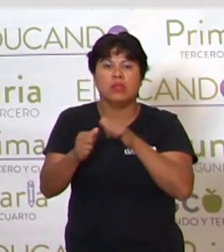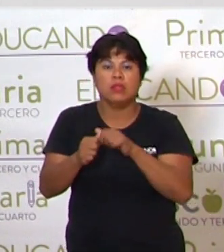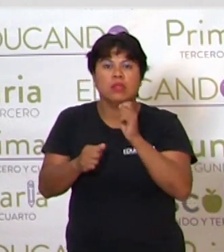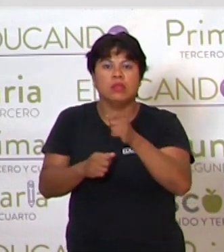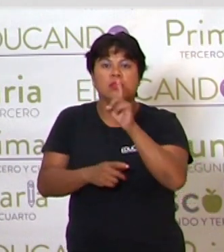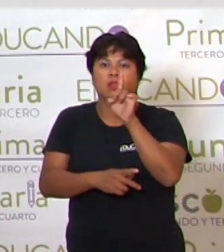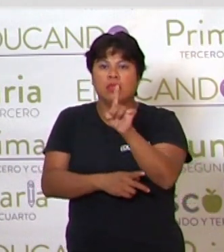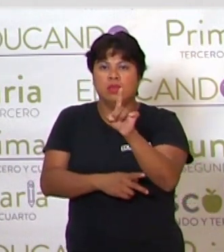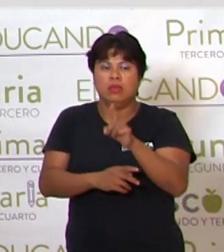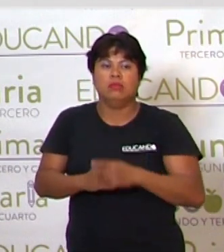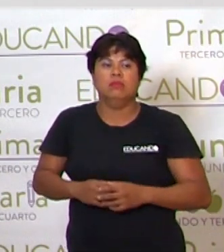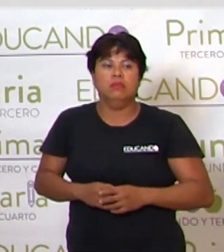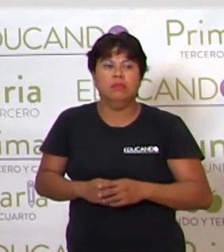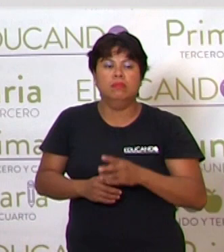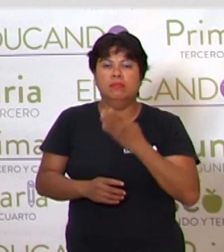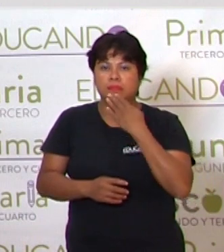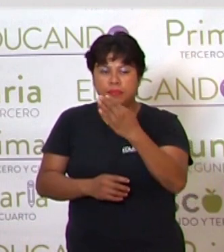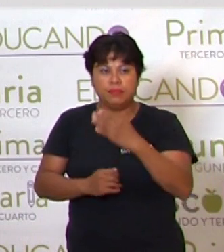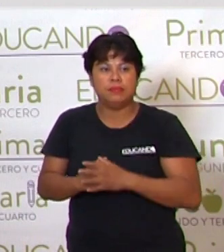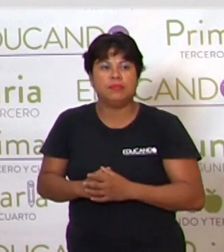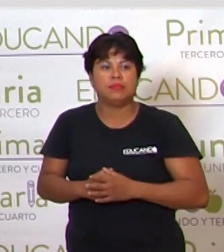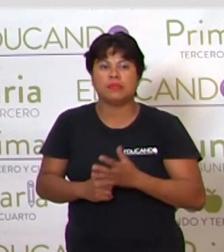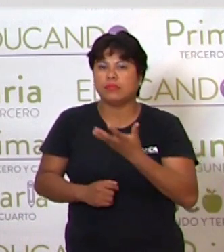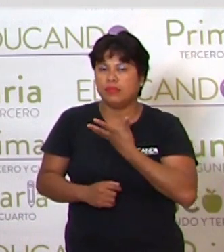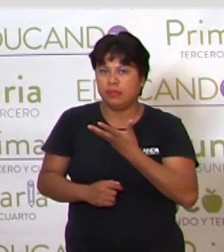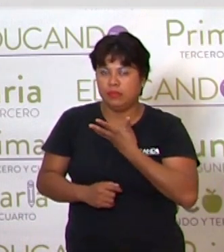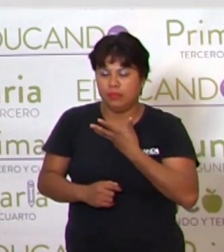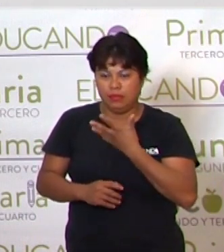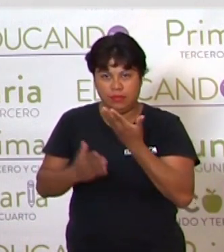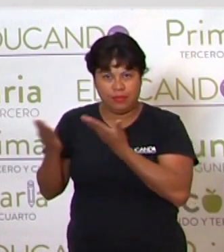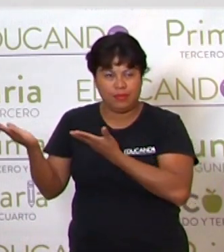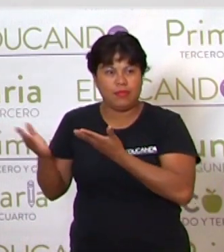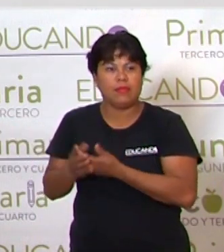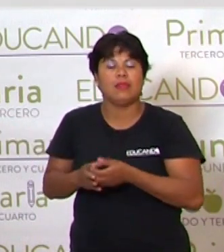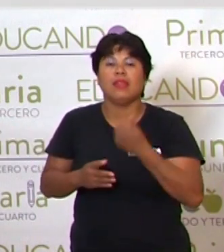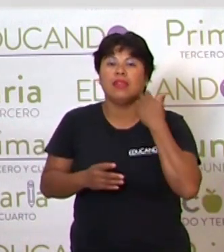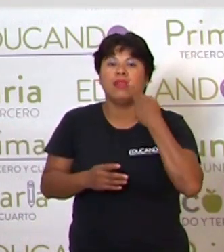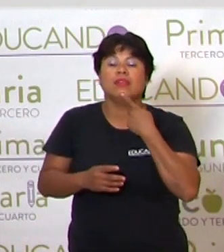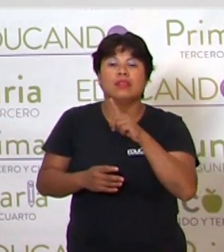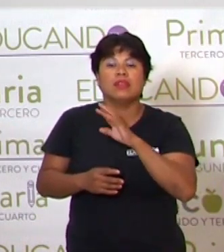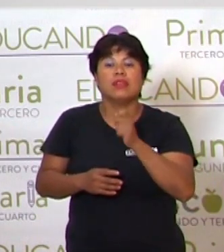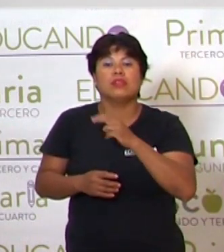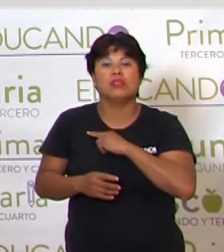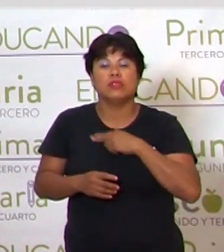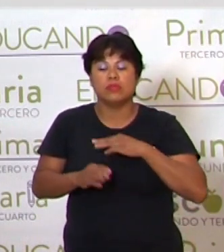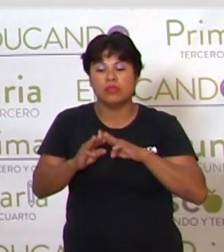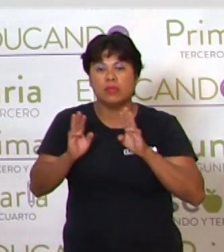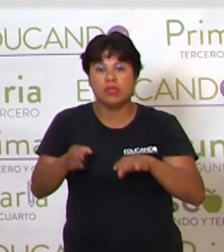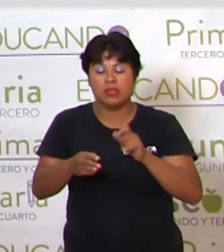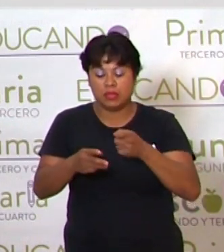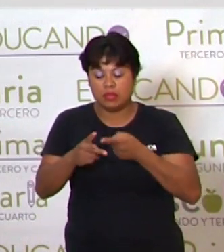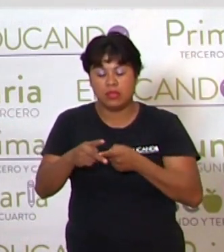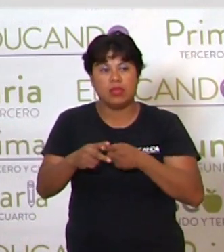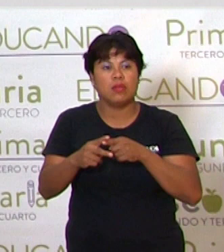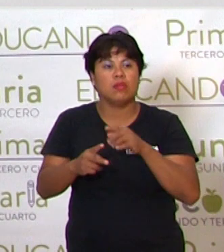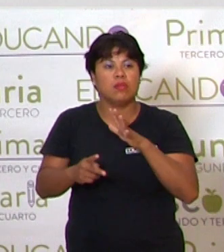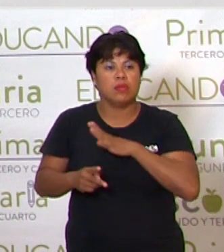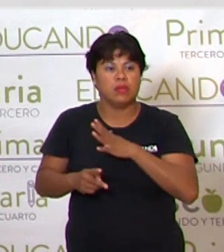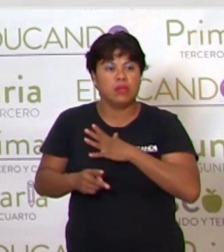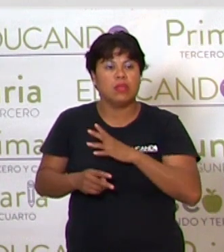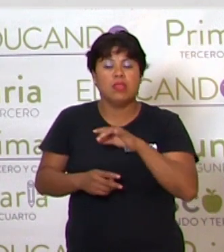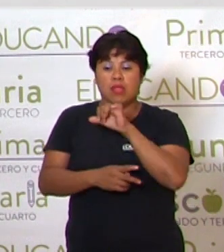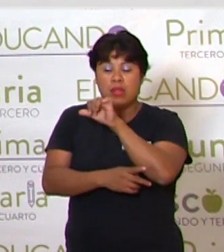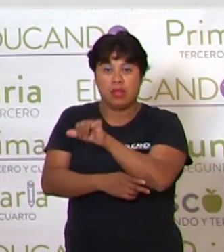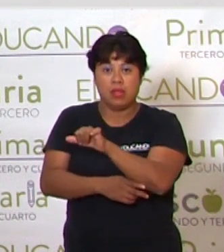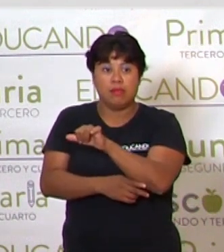D. Bien, pues aquí está. Quiere decir que vamos a medir el ángulo que está de la